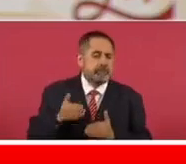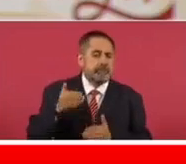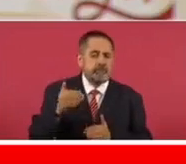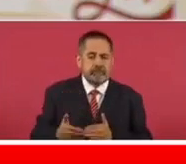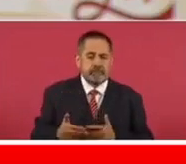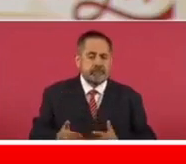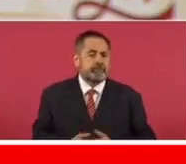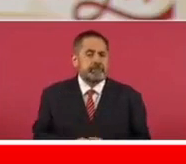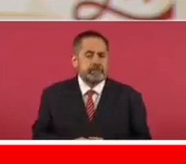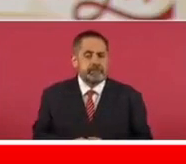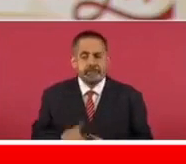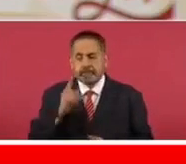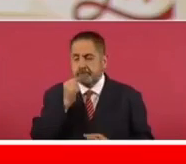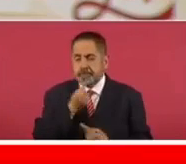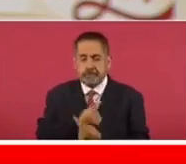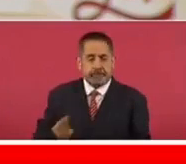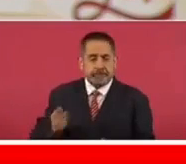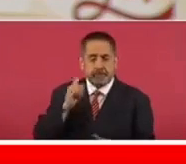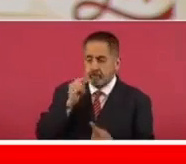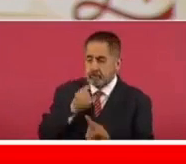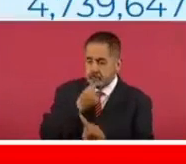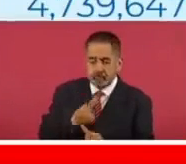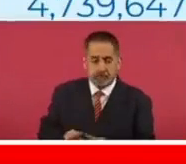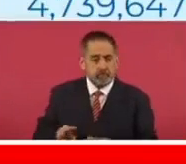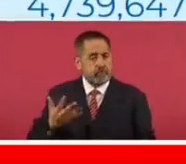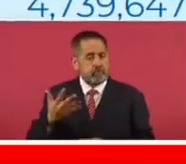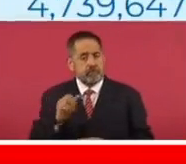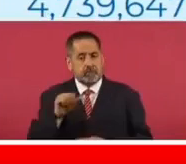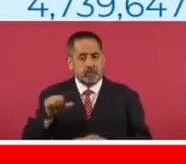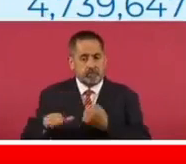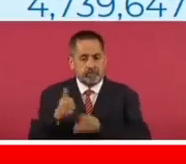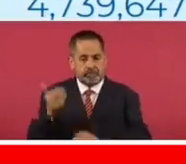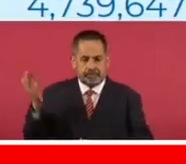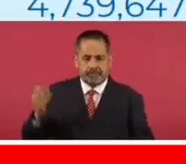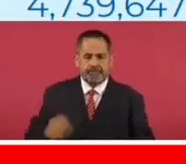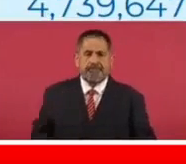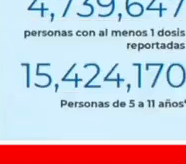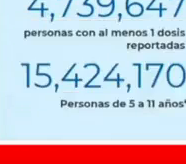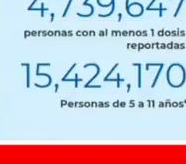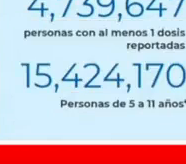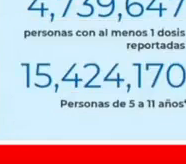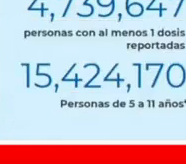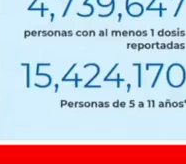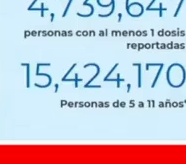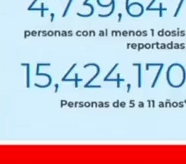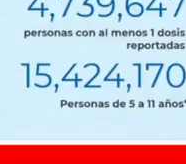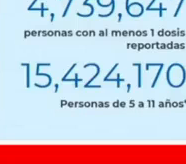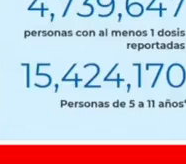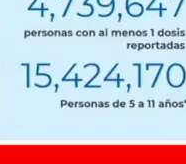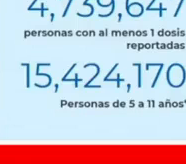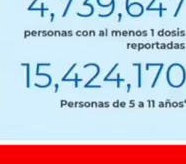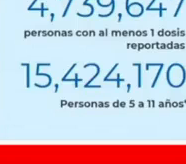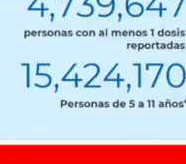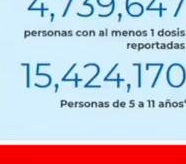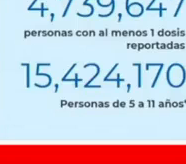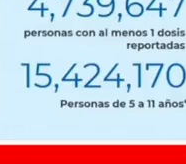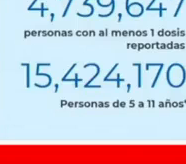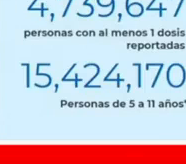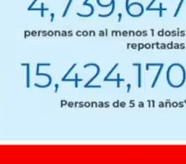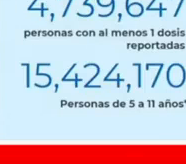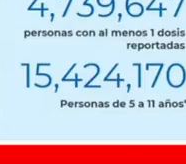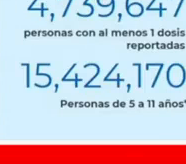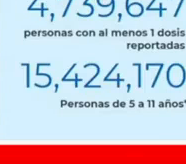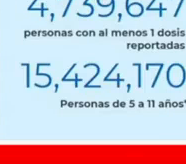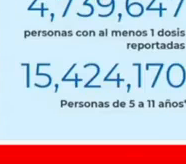en niñas, niños de 5 a 11 años, donde ya tenemos 31% de la cobertura